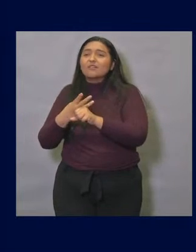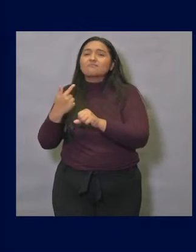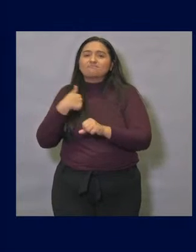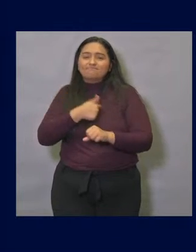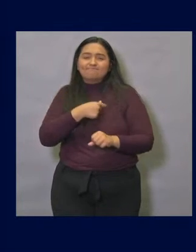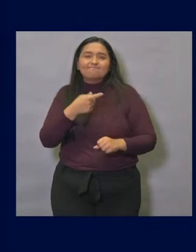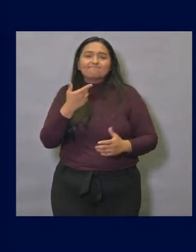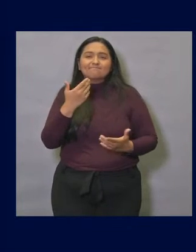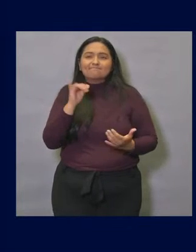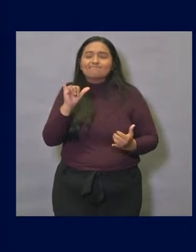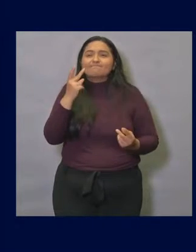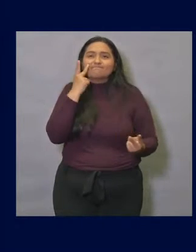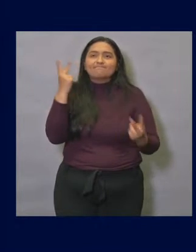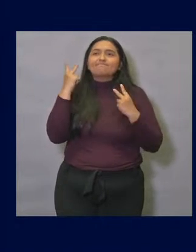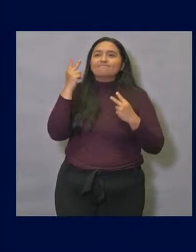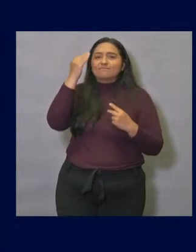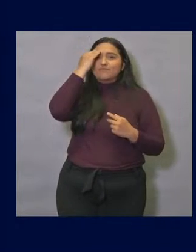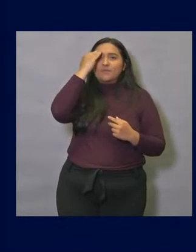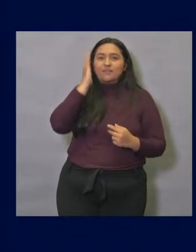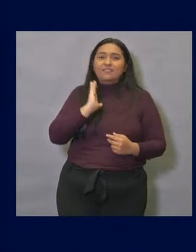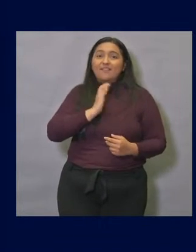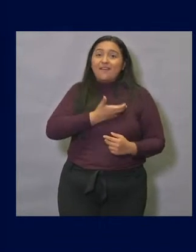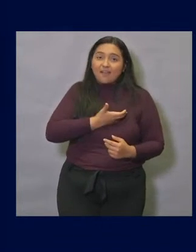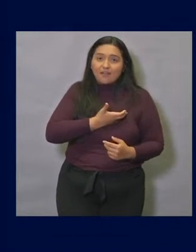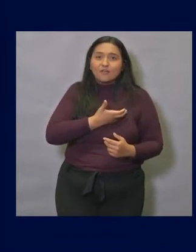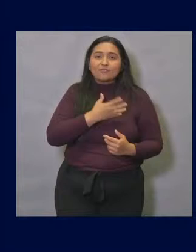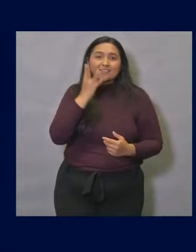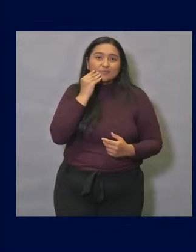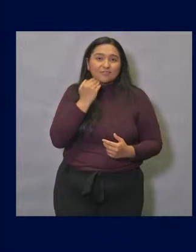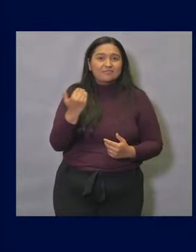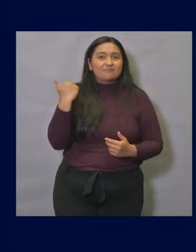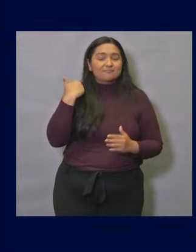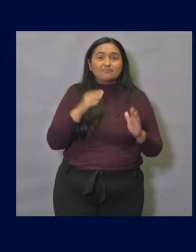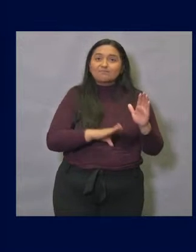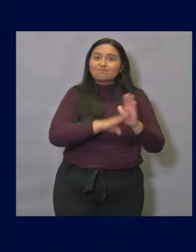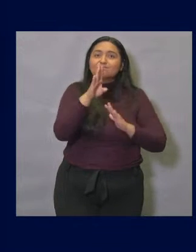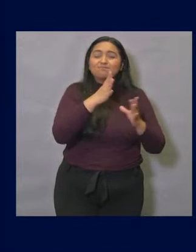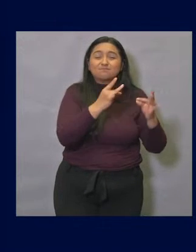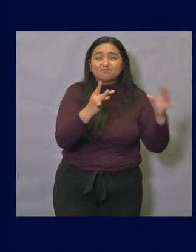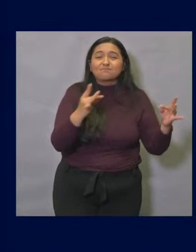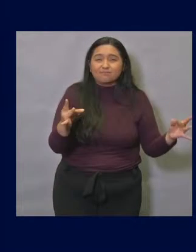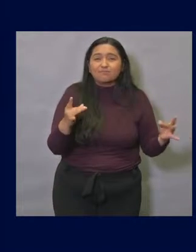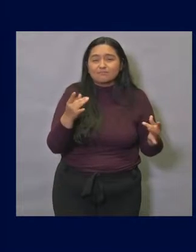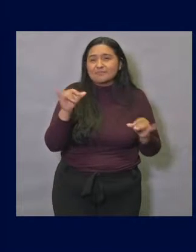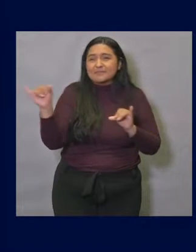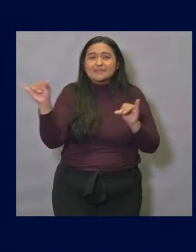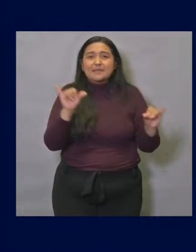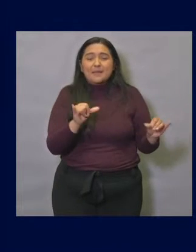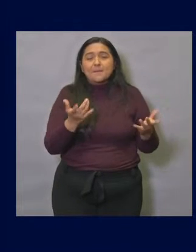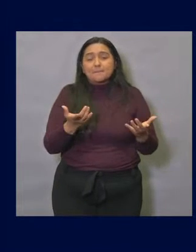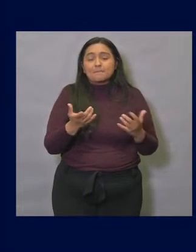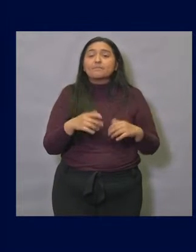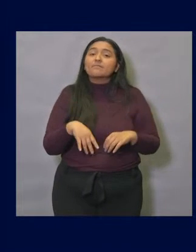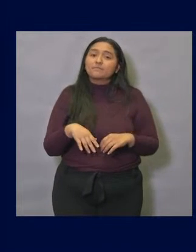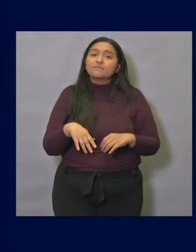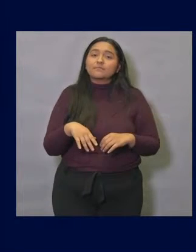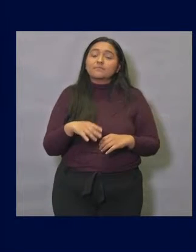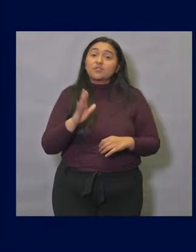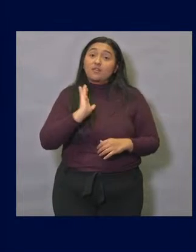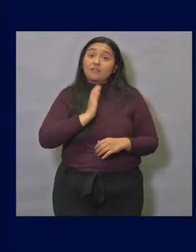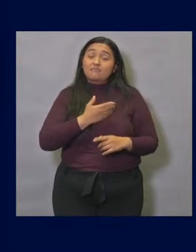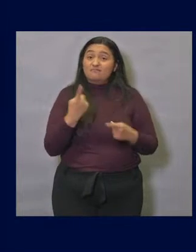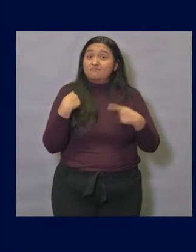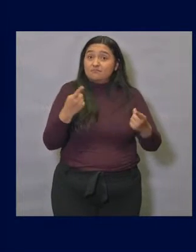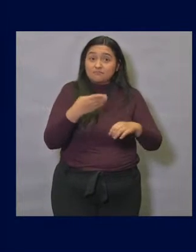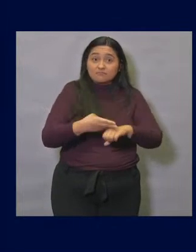que soportan el aumento en este condado. Y aunque nuestra situación ha mejorado mucho desde